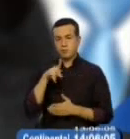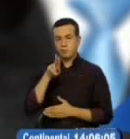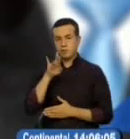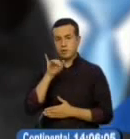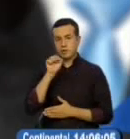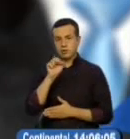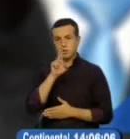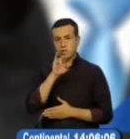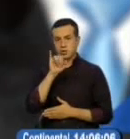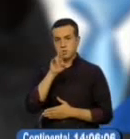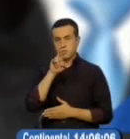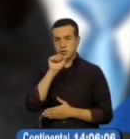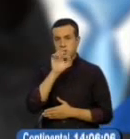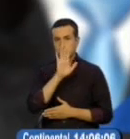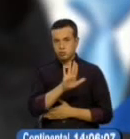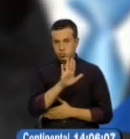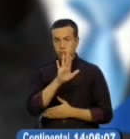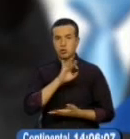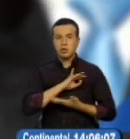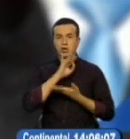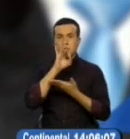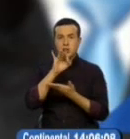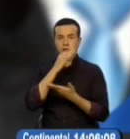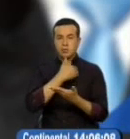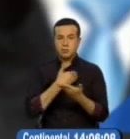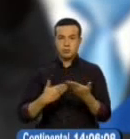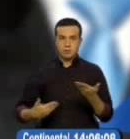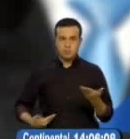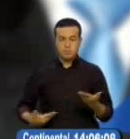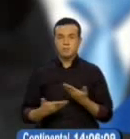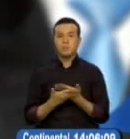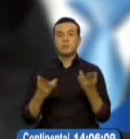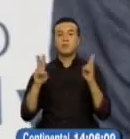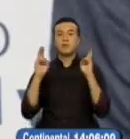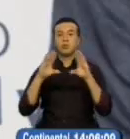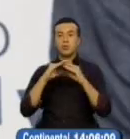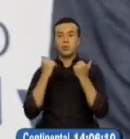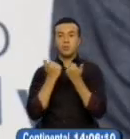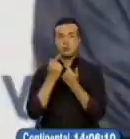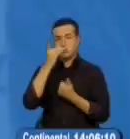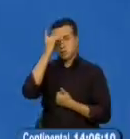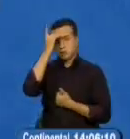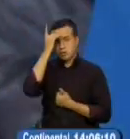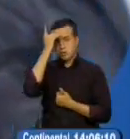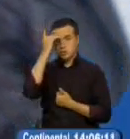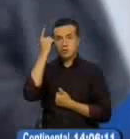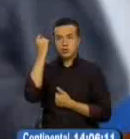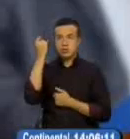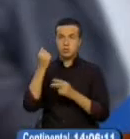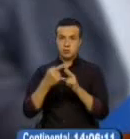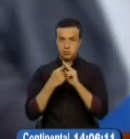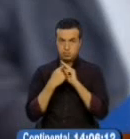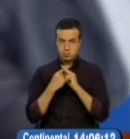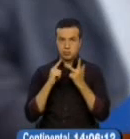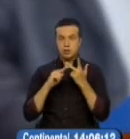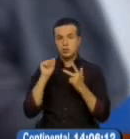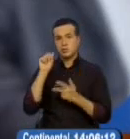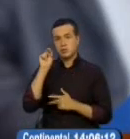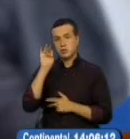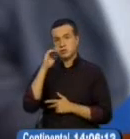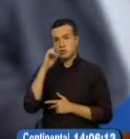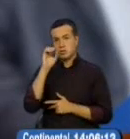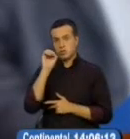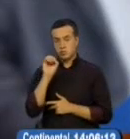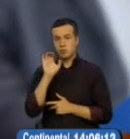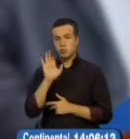Patricio Rivera pasará a ser el delegado de la presidencia ante el Comité de Deuda y Financiamiento. Santiago León